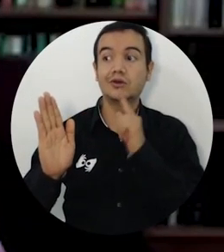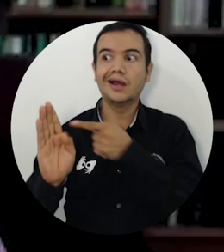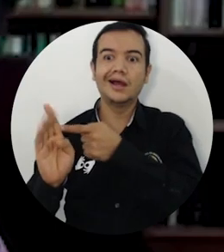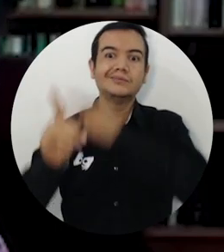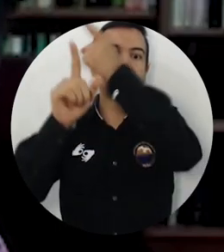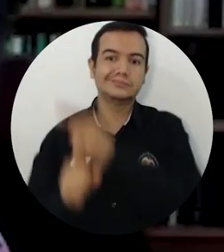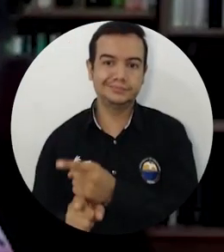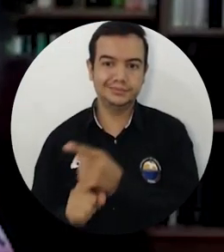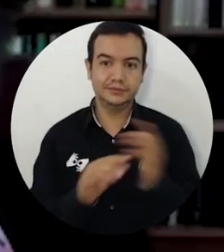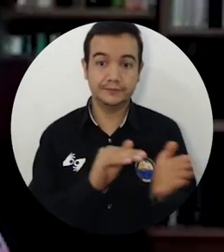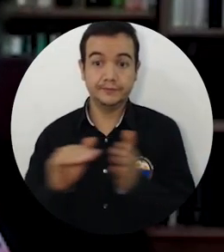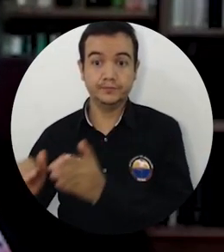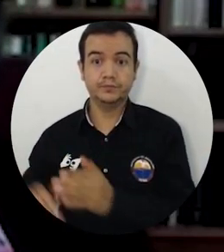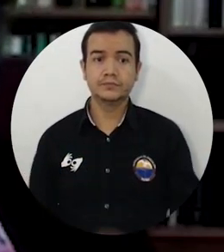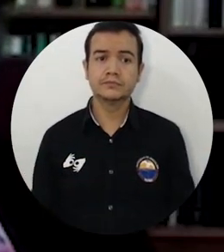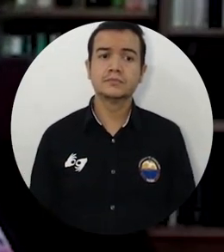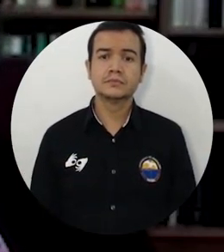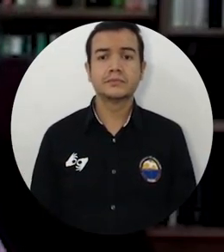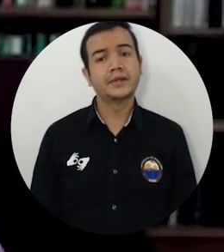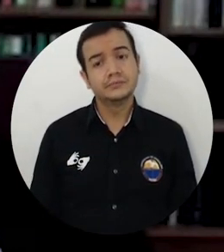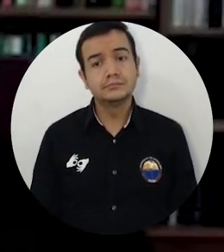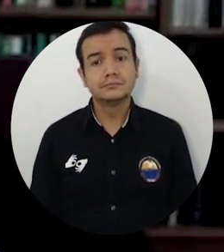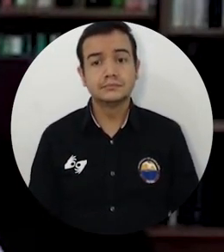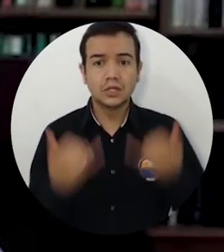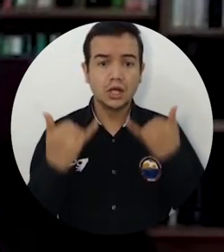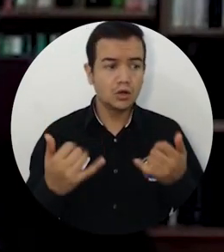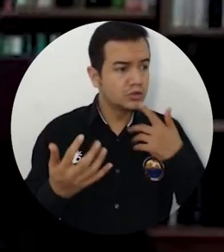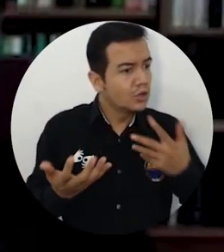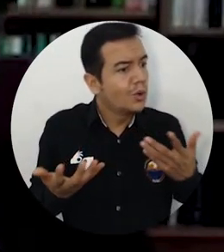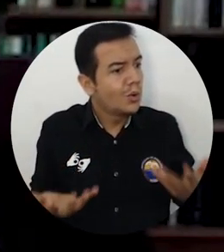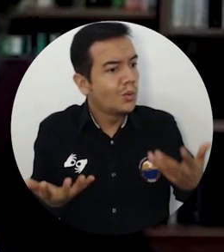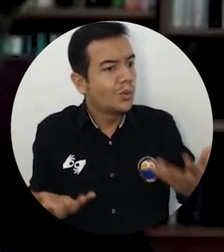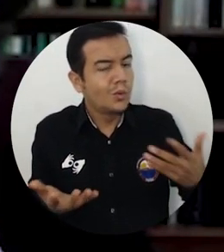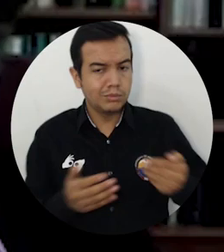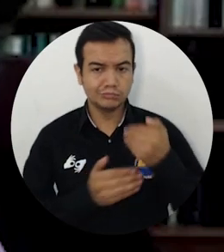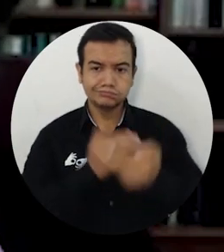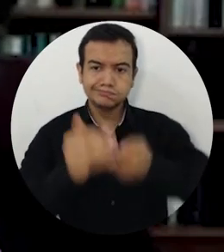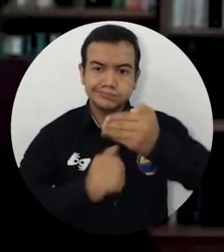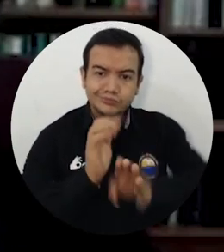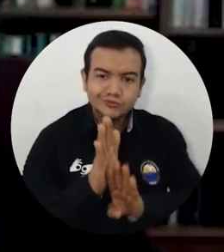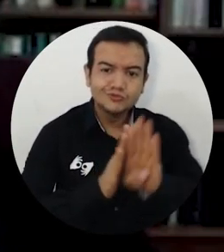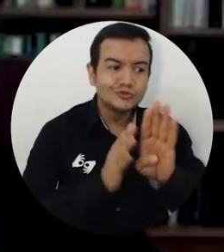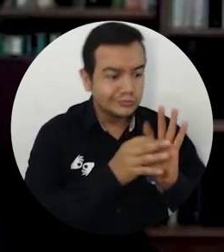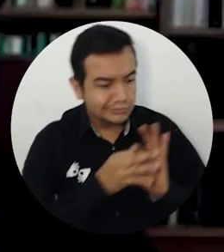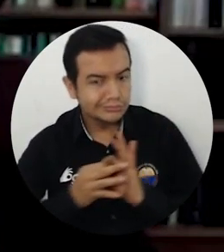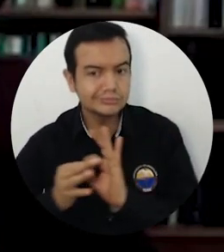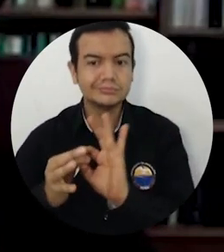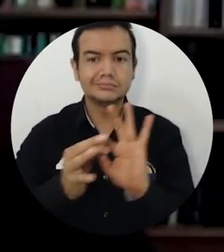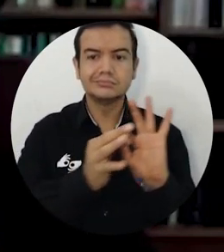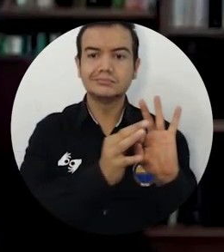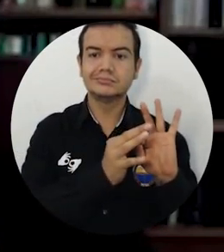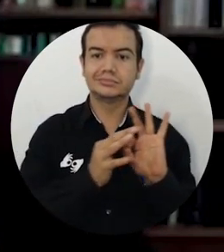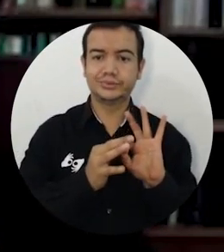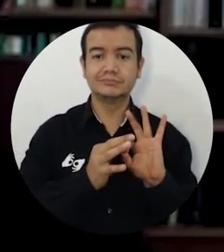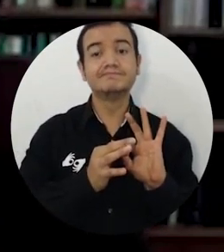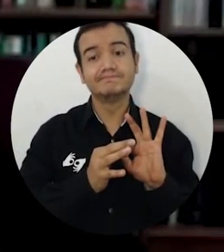encontrando la manera de salir adelante entre todos, pues creemos que hay